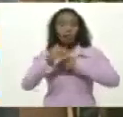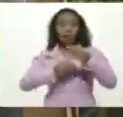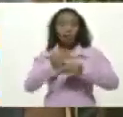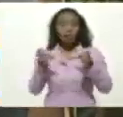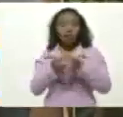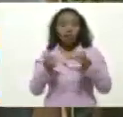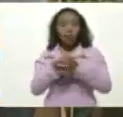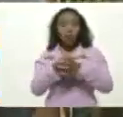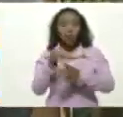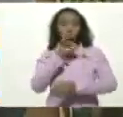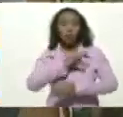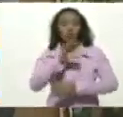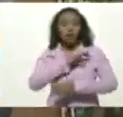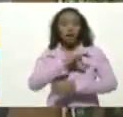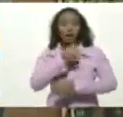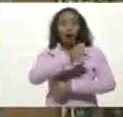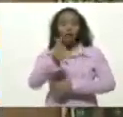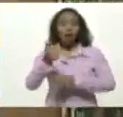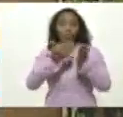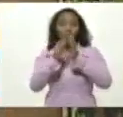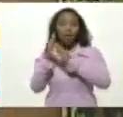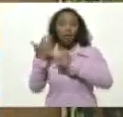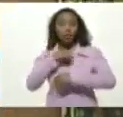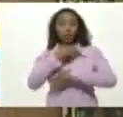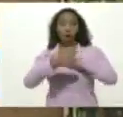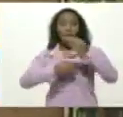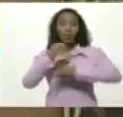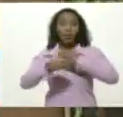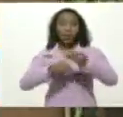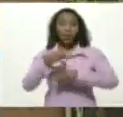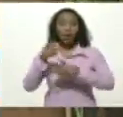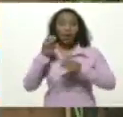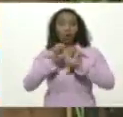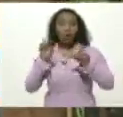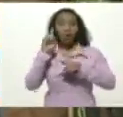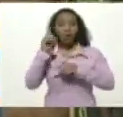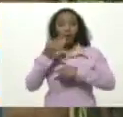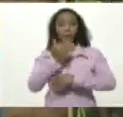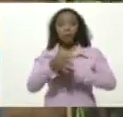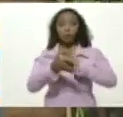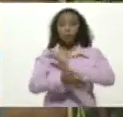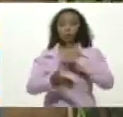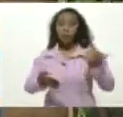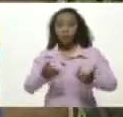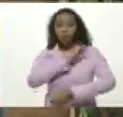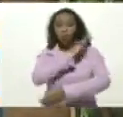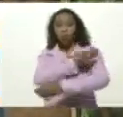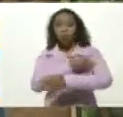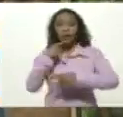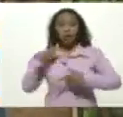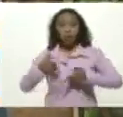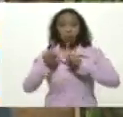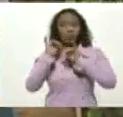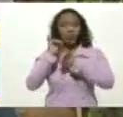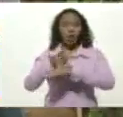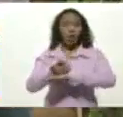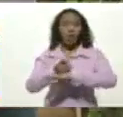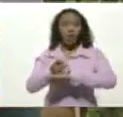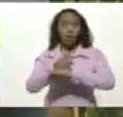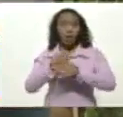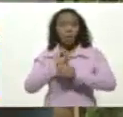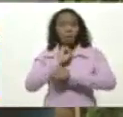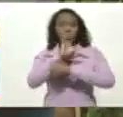comités ecosocialistas. Y en cada comuna estamos conformando consejos ecosocialistas que va a permitir fortalecer el autogobierno y la transferencia